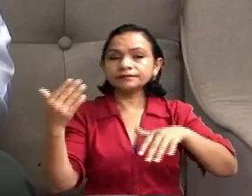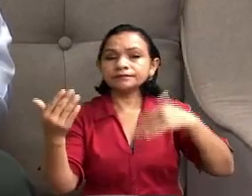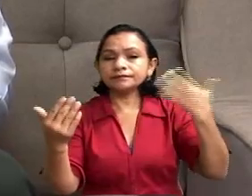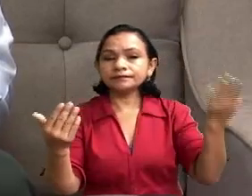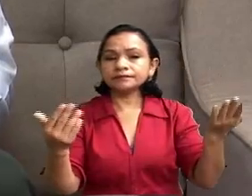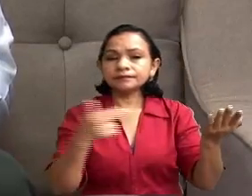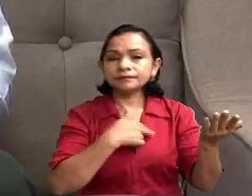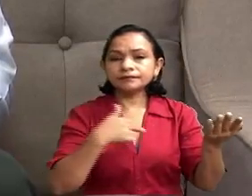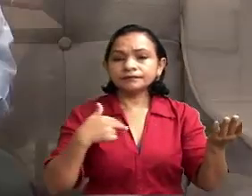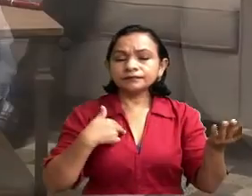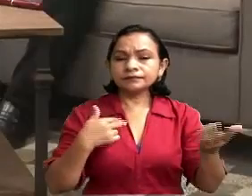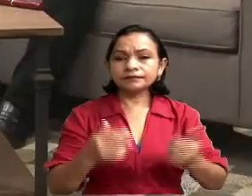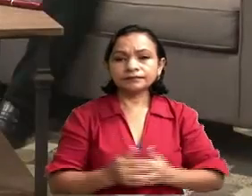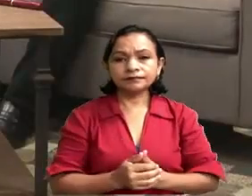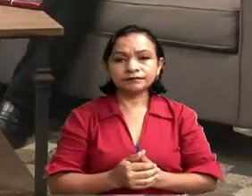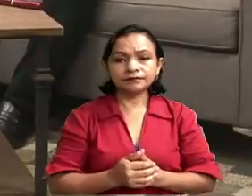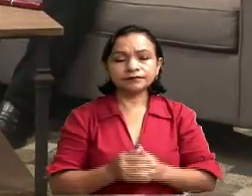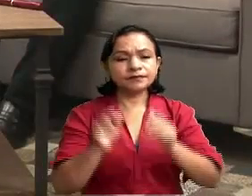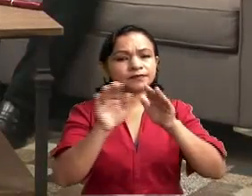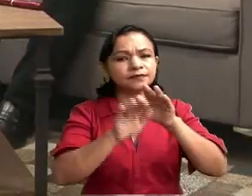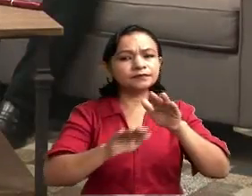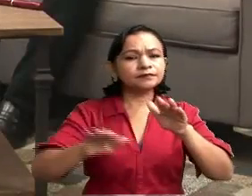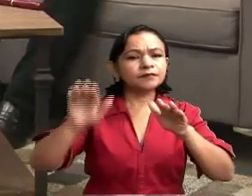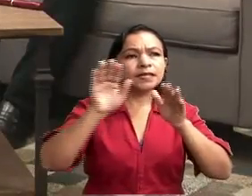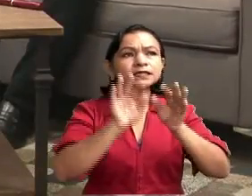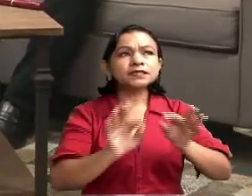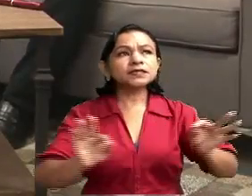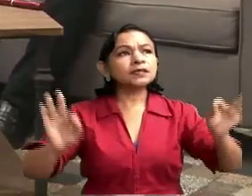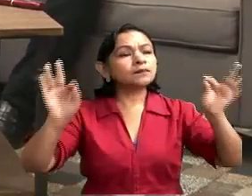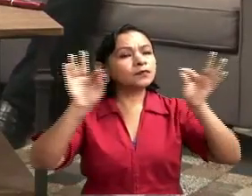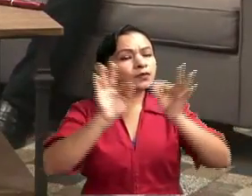acciones? Te voy a hablar de una de las más importantes primero.